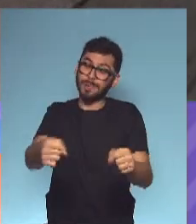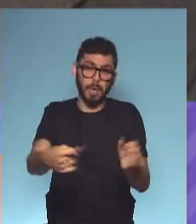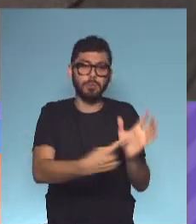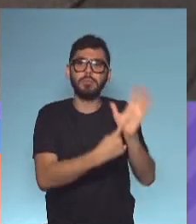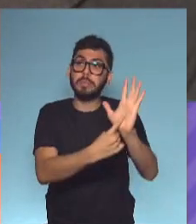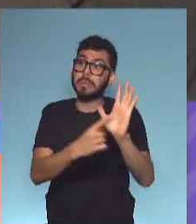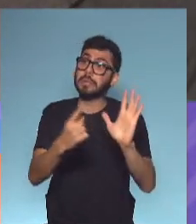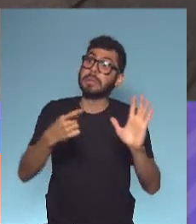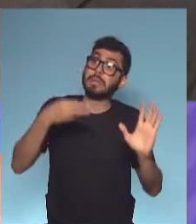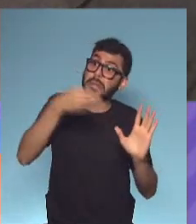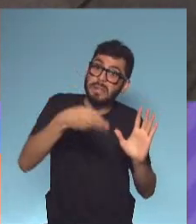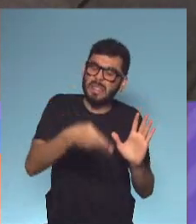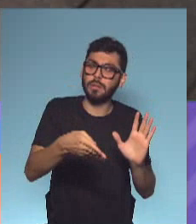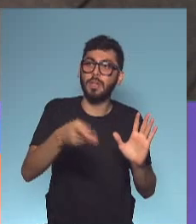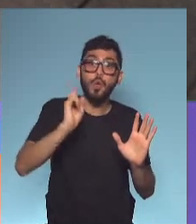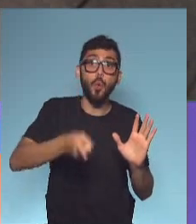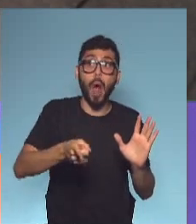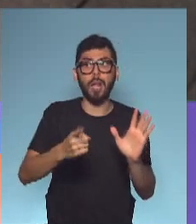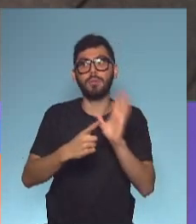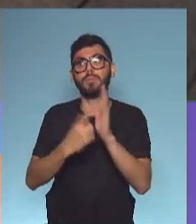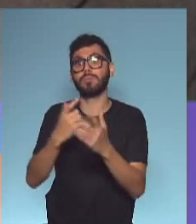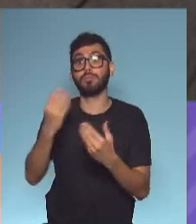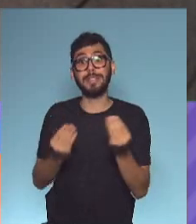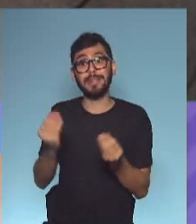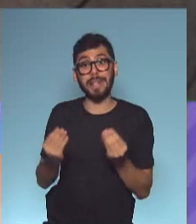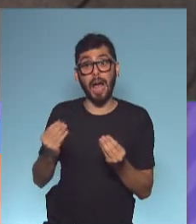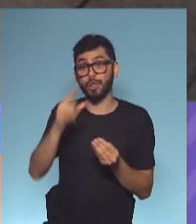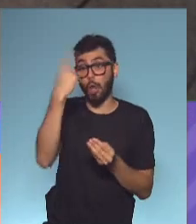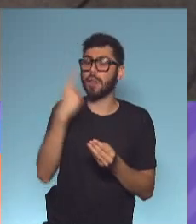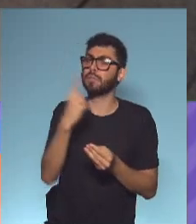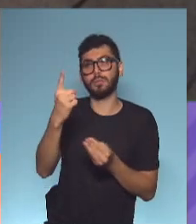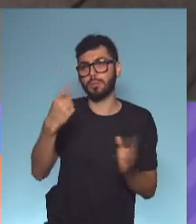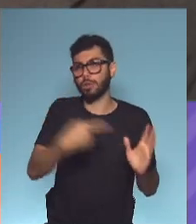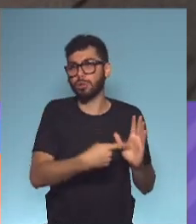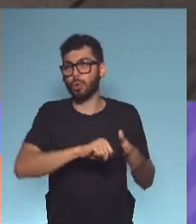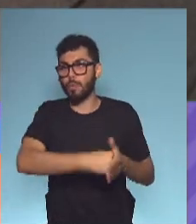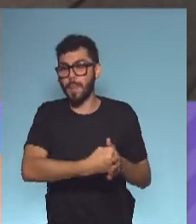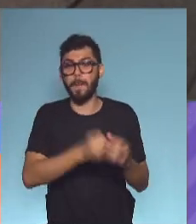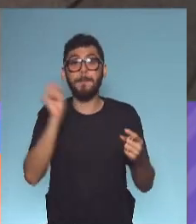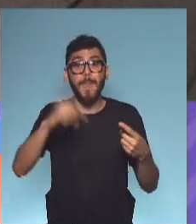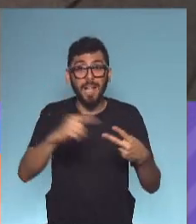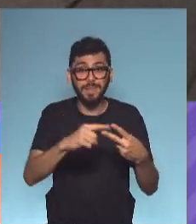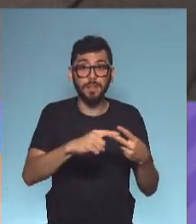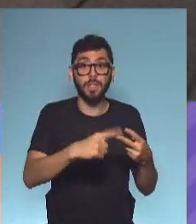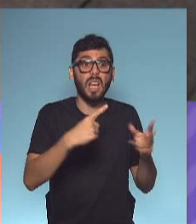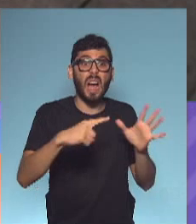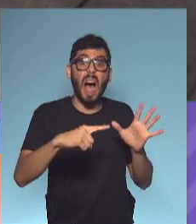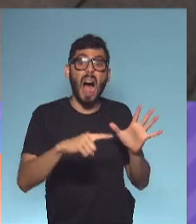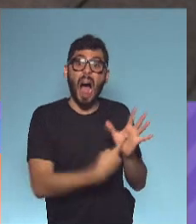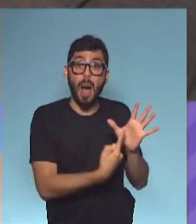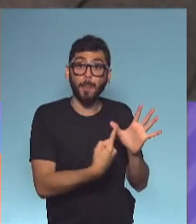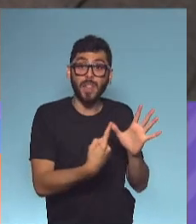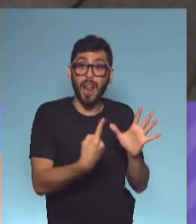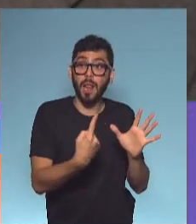que incorporara a la provincia de Buenos Aires como parte en el expediente, porque todo lo que pase en la capital federal va